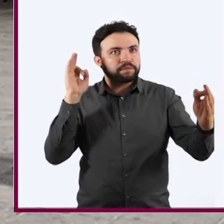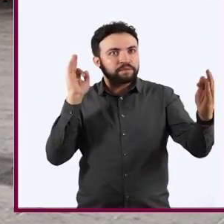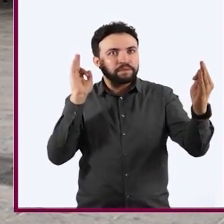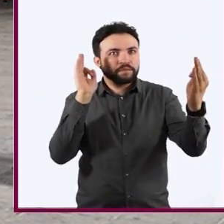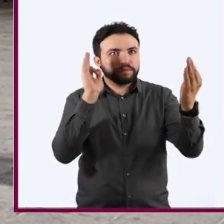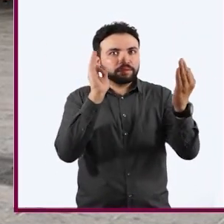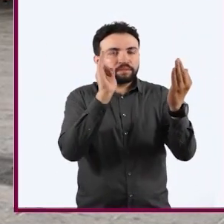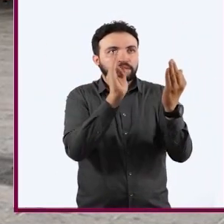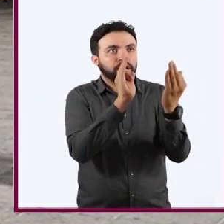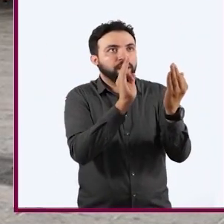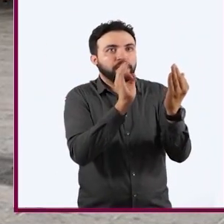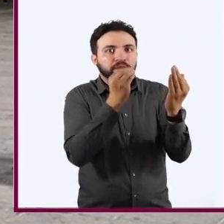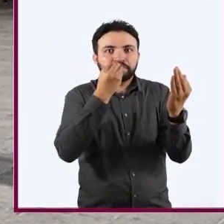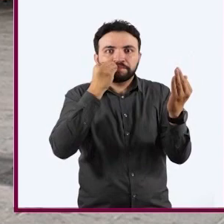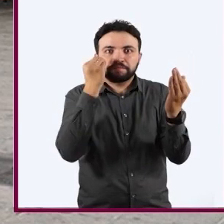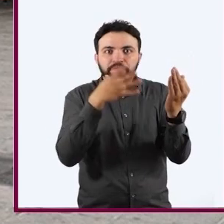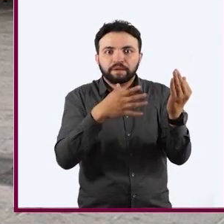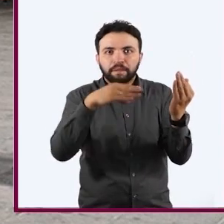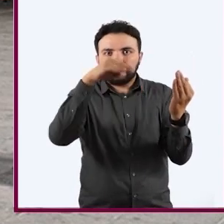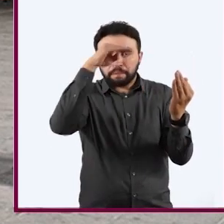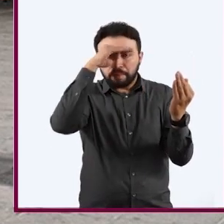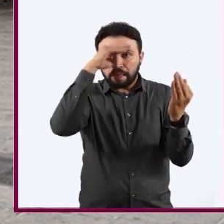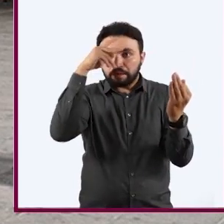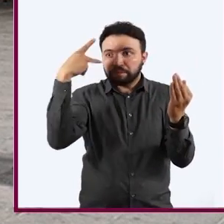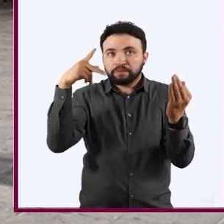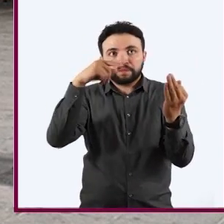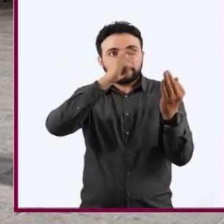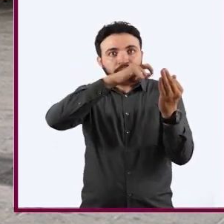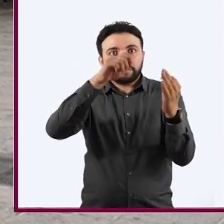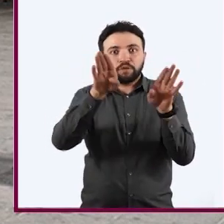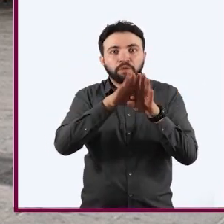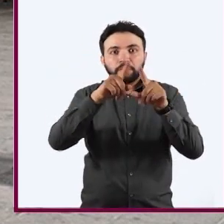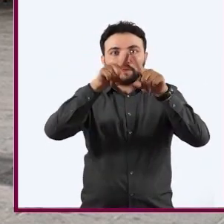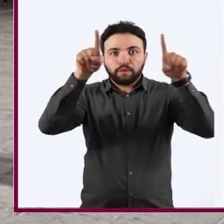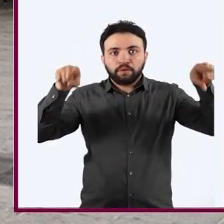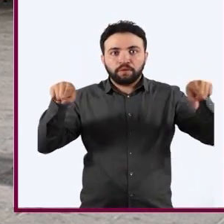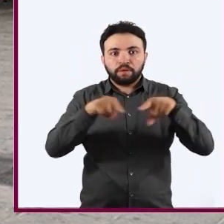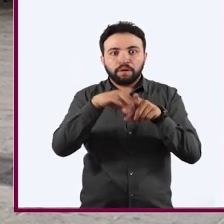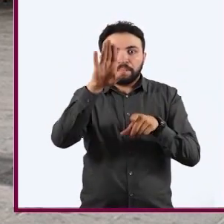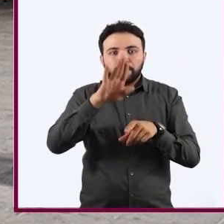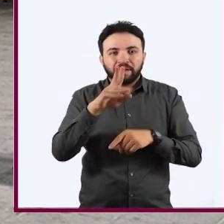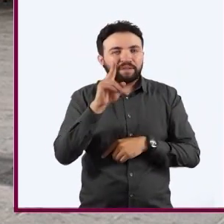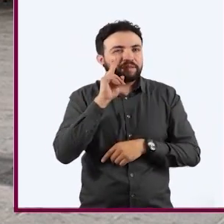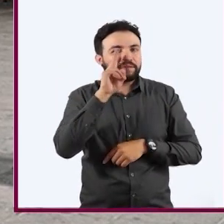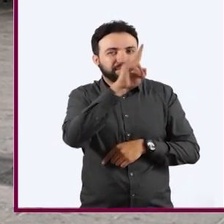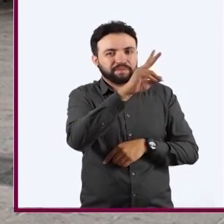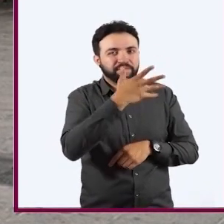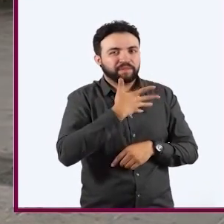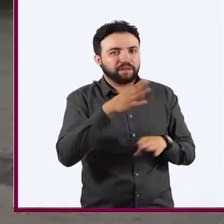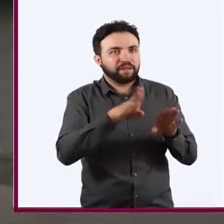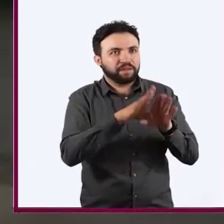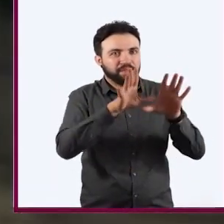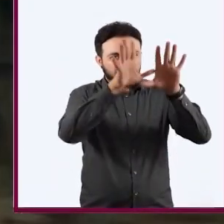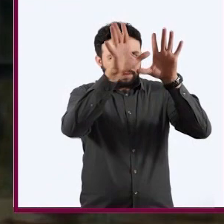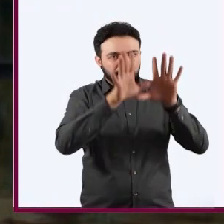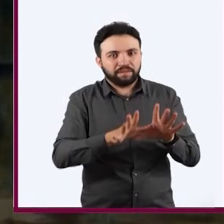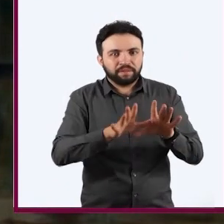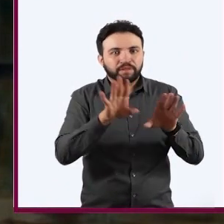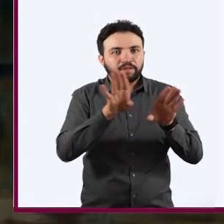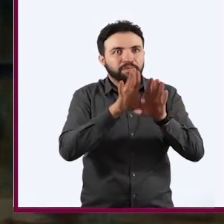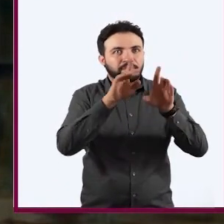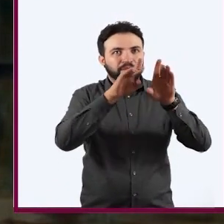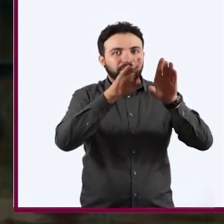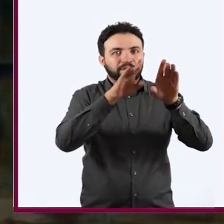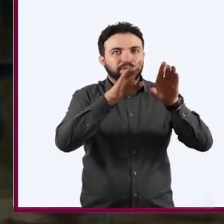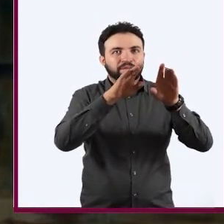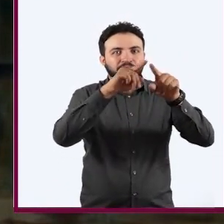estas ventanas fueron pensadas por Clausel como cuadros. Fíjense las marcas que hay en los muros con los que delimitó las escenas. Es como